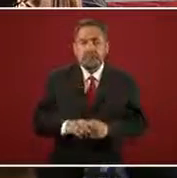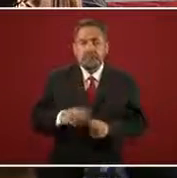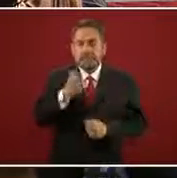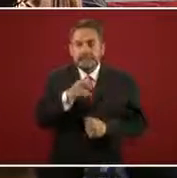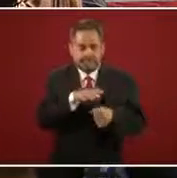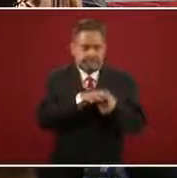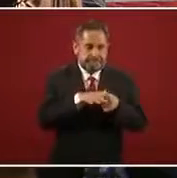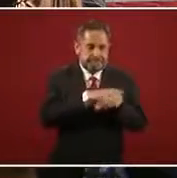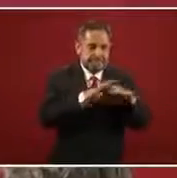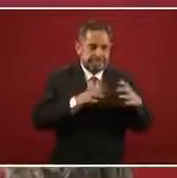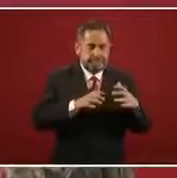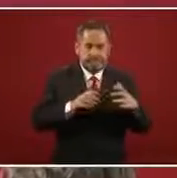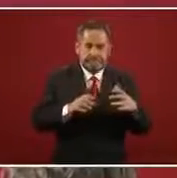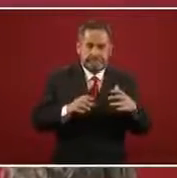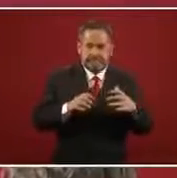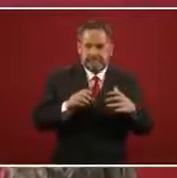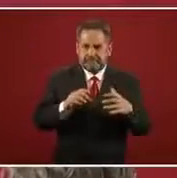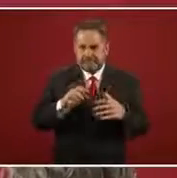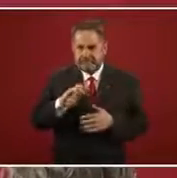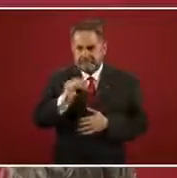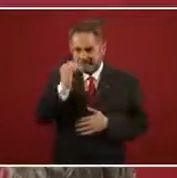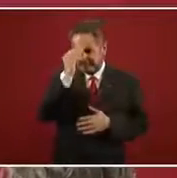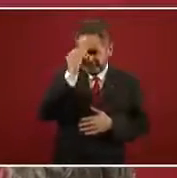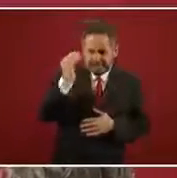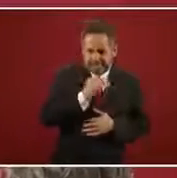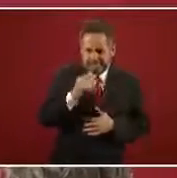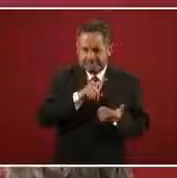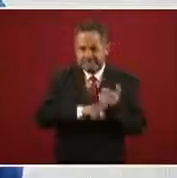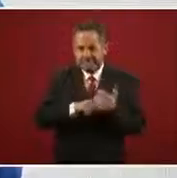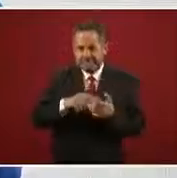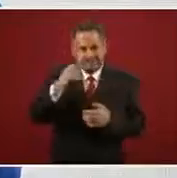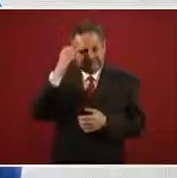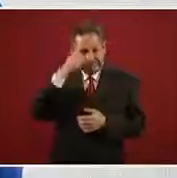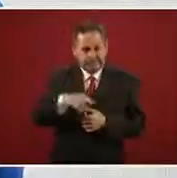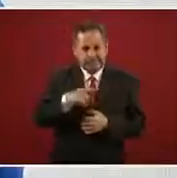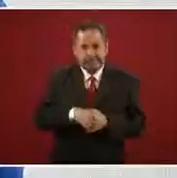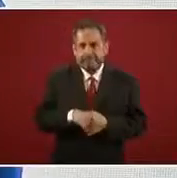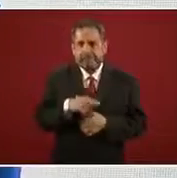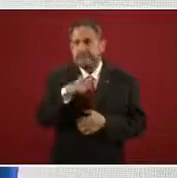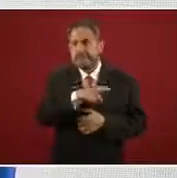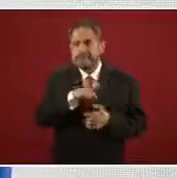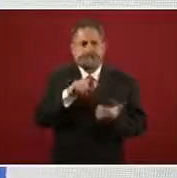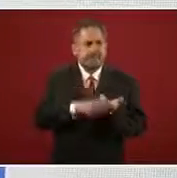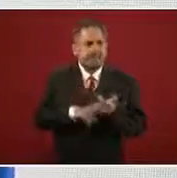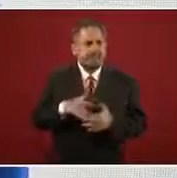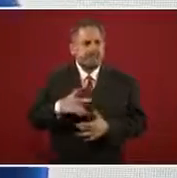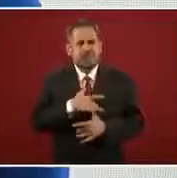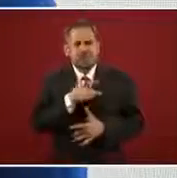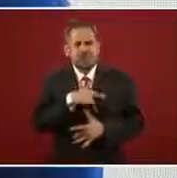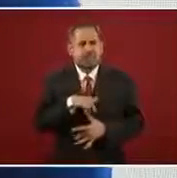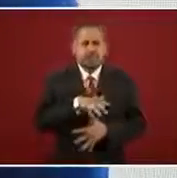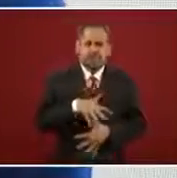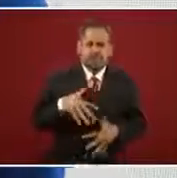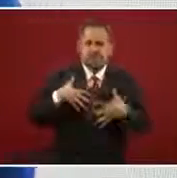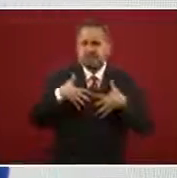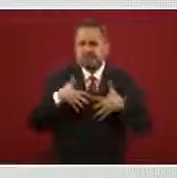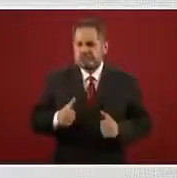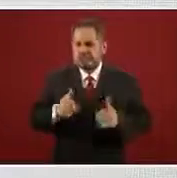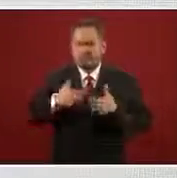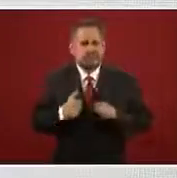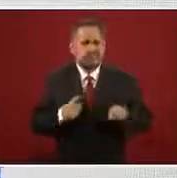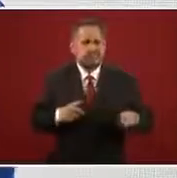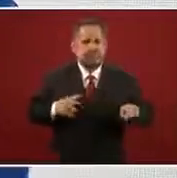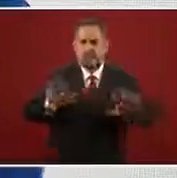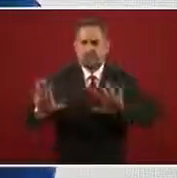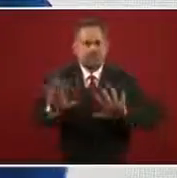era lo de la Siberia. Entonces, imagínense el nivel de conciencia de estas